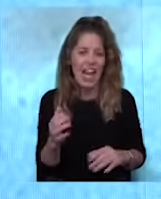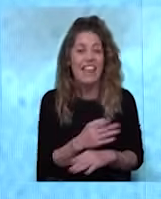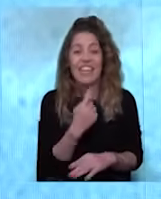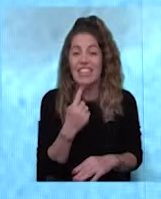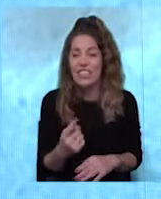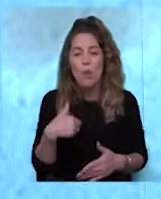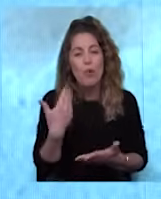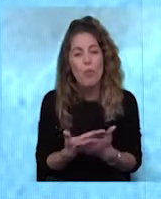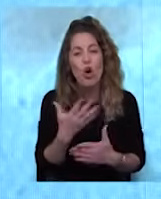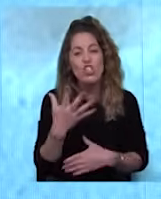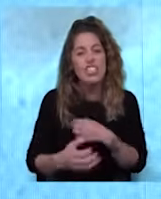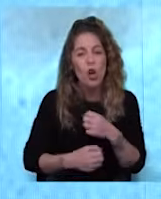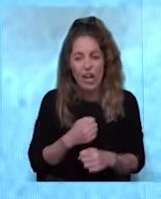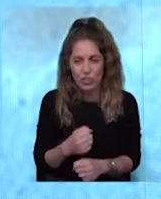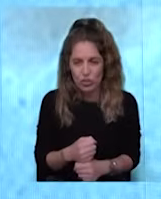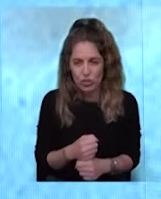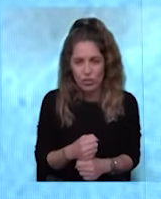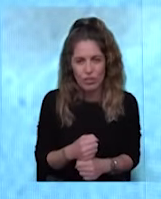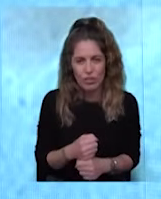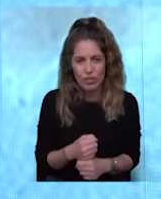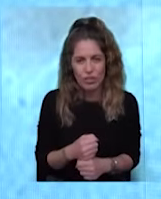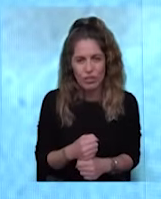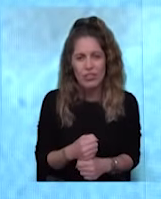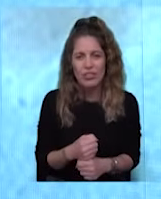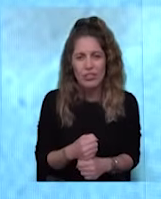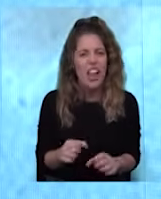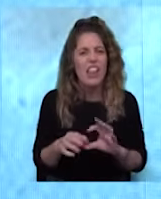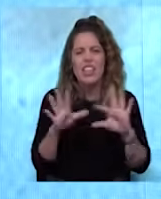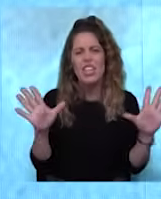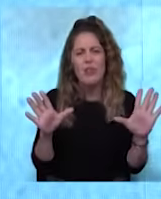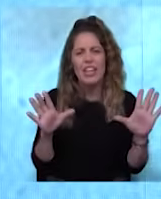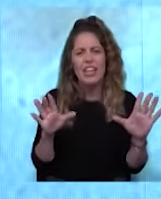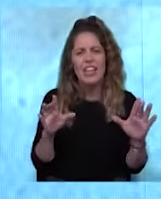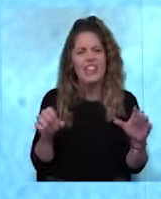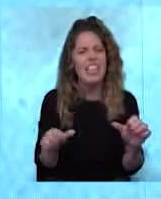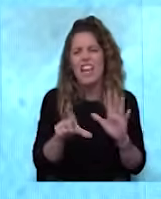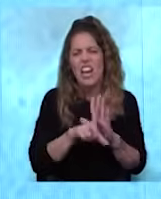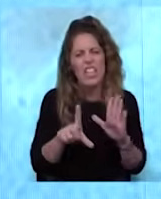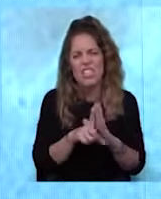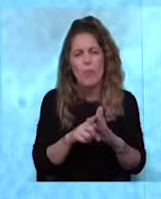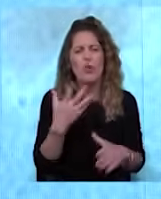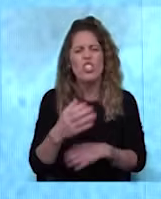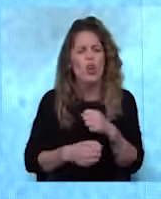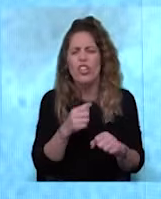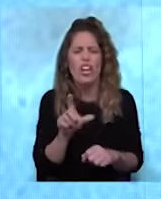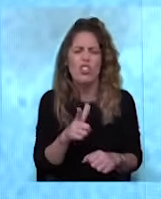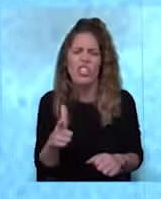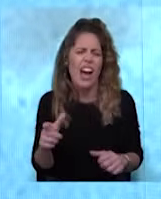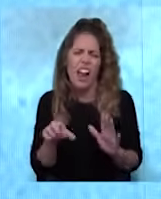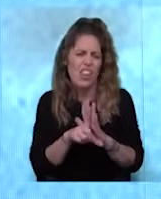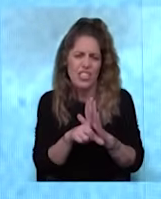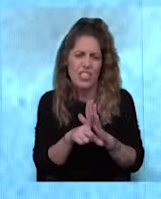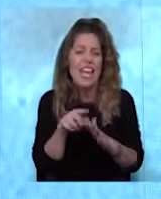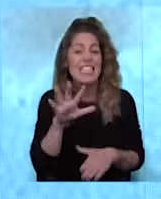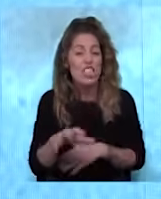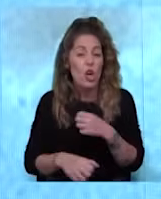propongo 5 años sí eh de libre de legislatura de que no se ha no por 5 años que no se hagan más leyes y que durante